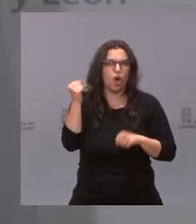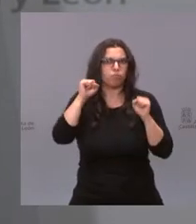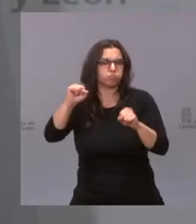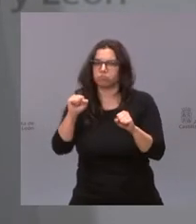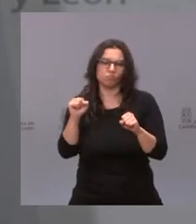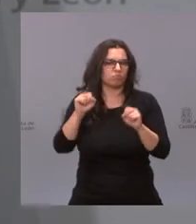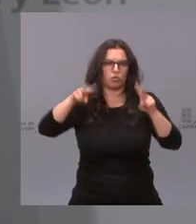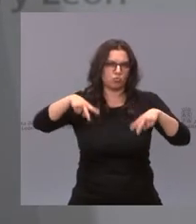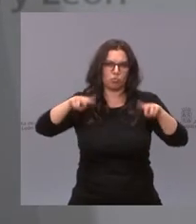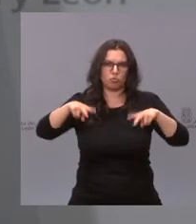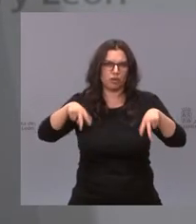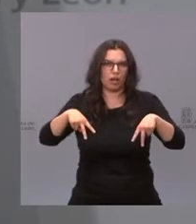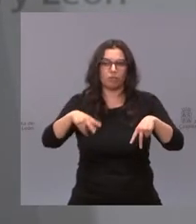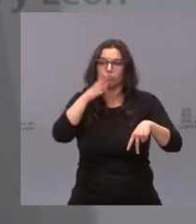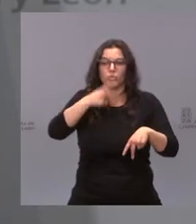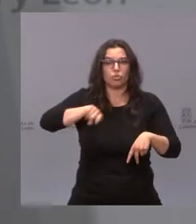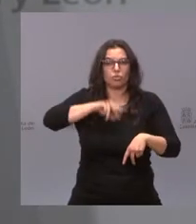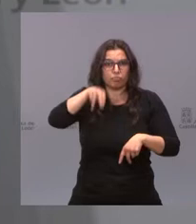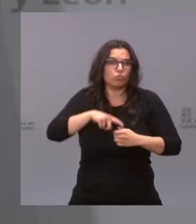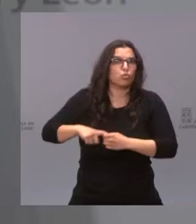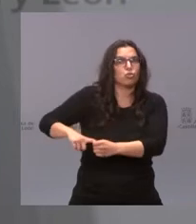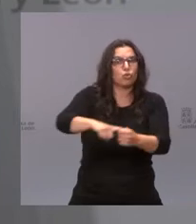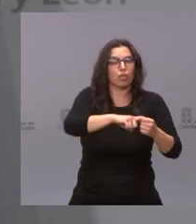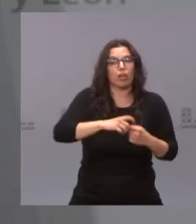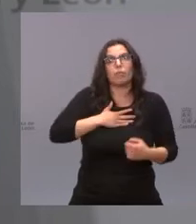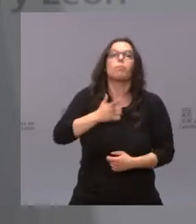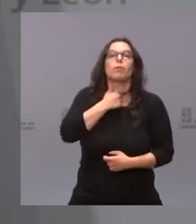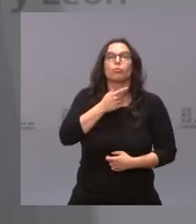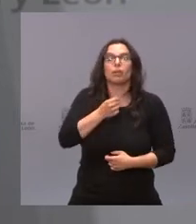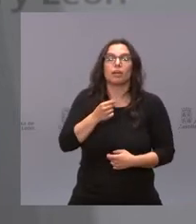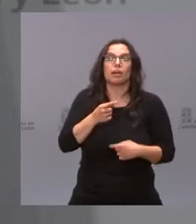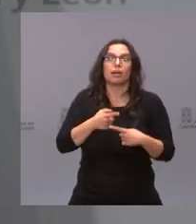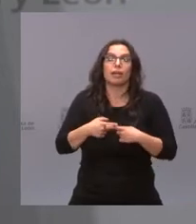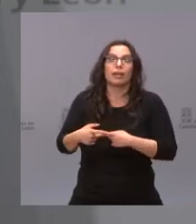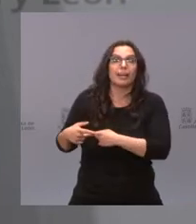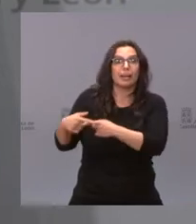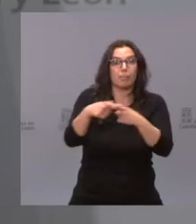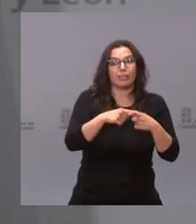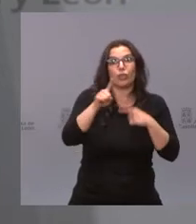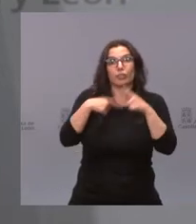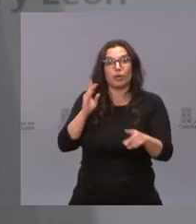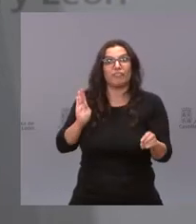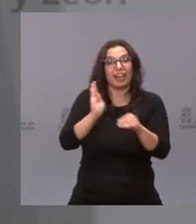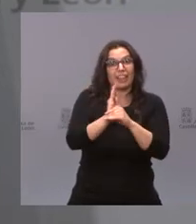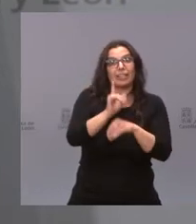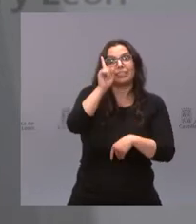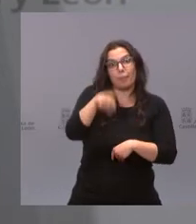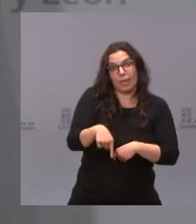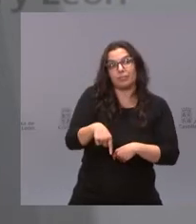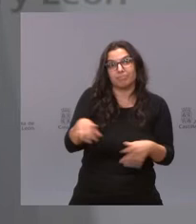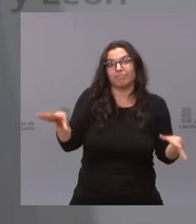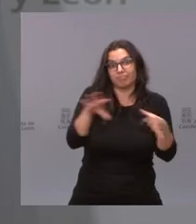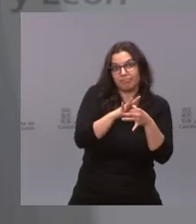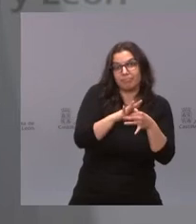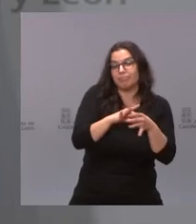a nuestra solidaridad. Nos gustaría que el reparto de la financiación pues fuera acorde, pero en ningún